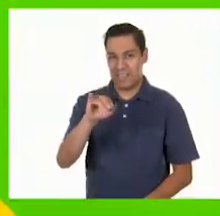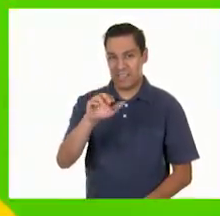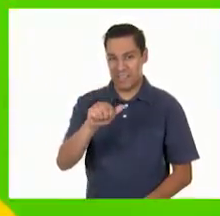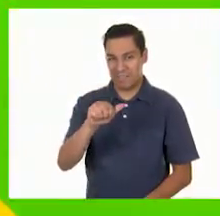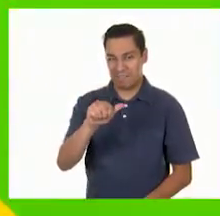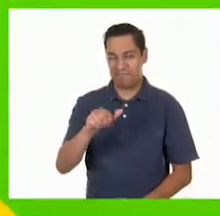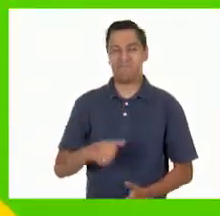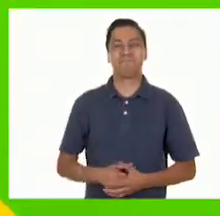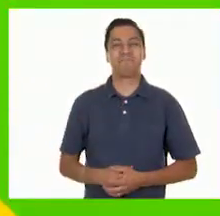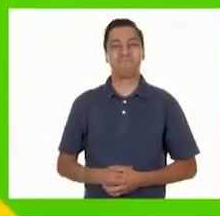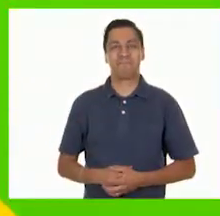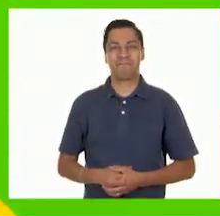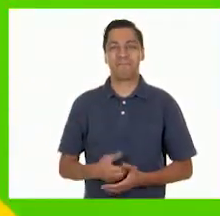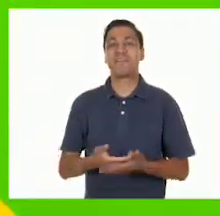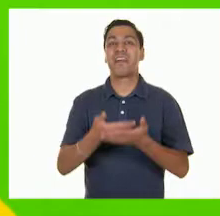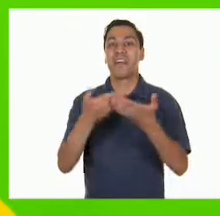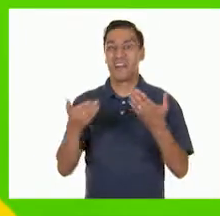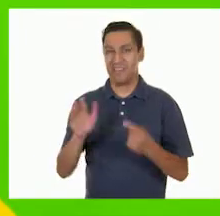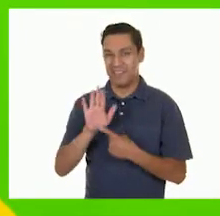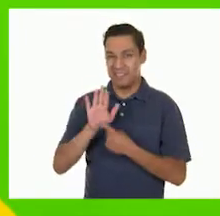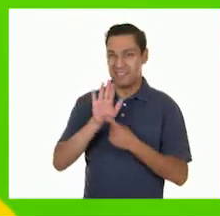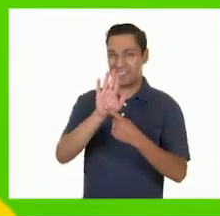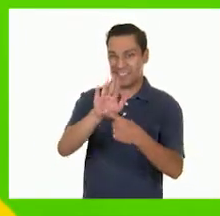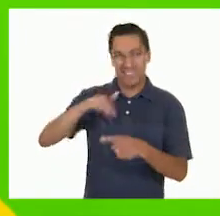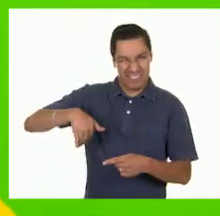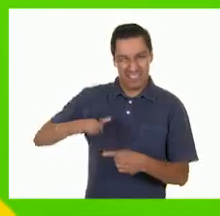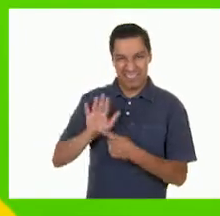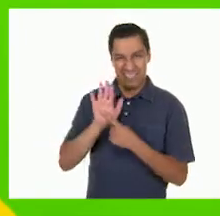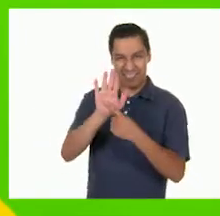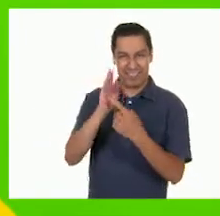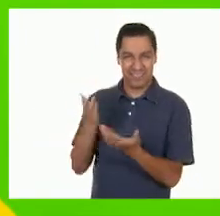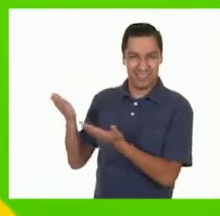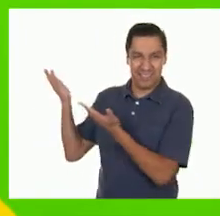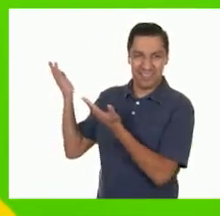ahora quiero mostrarles el alebrije del que les conté